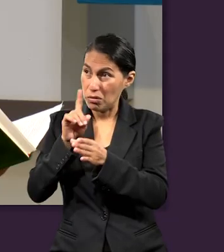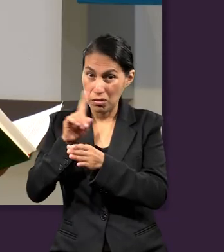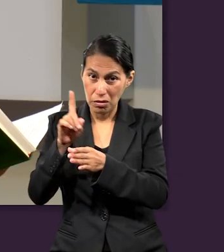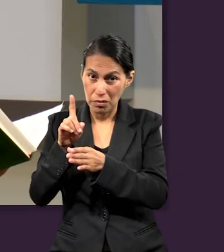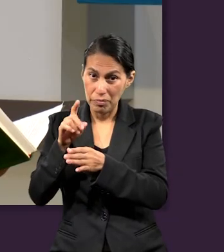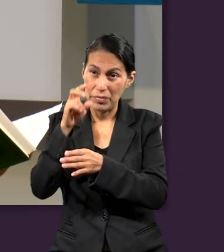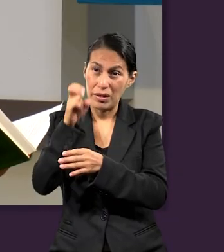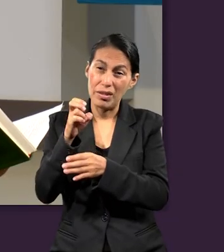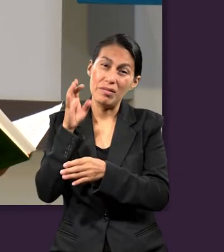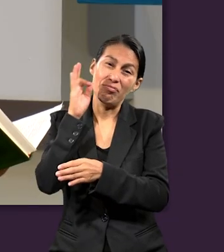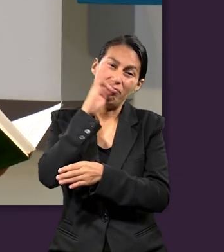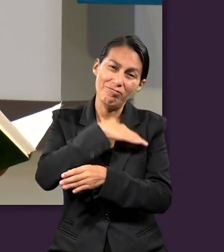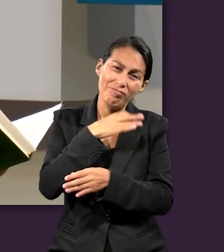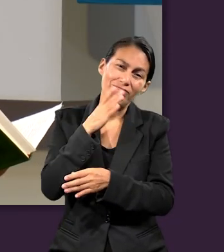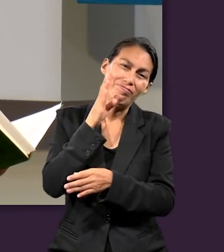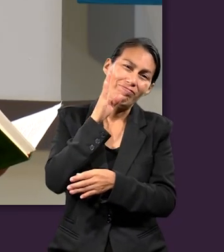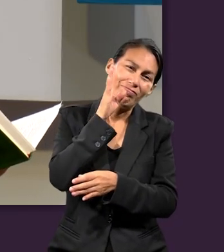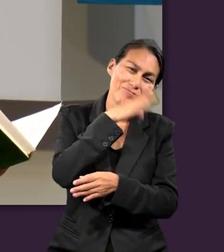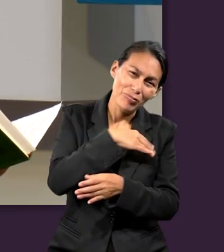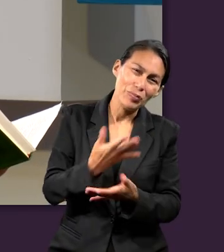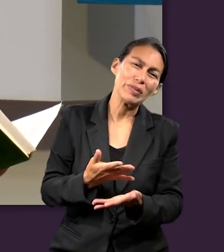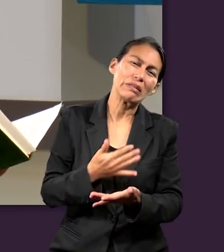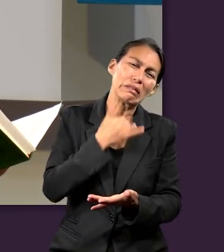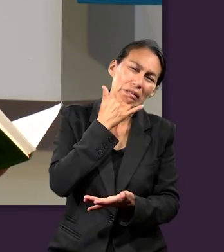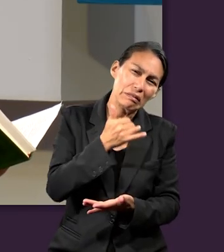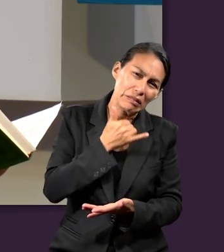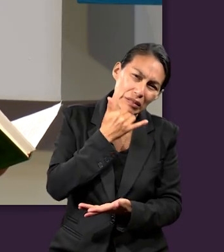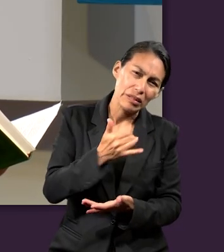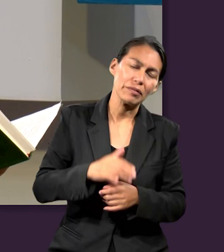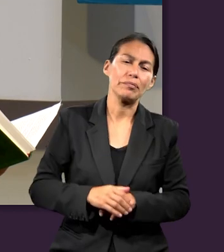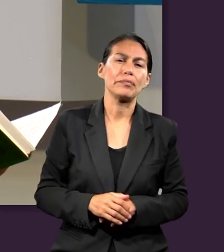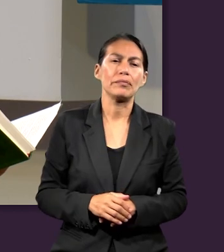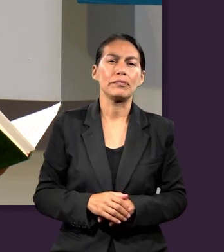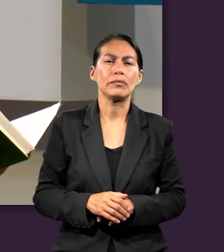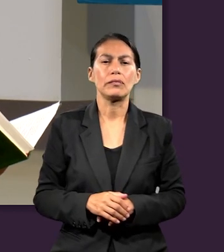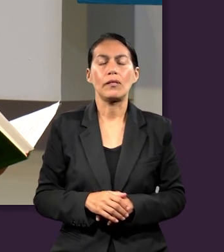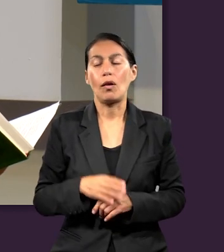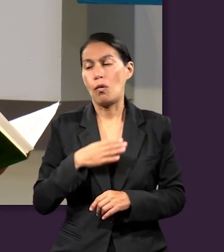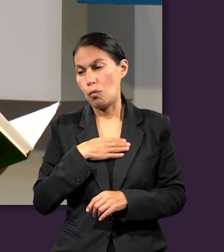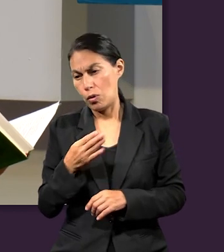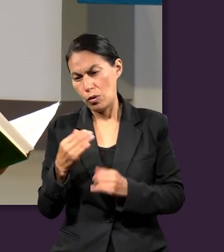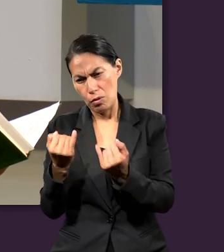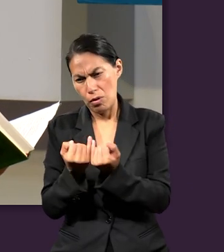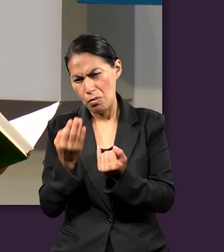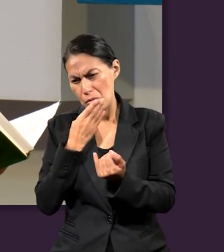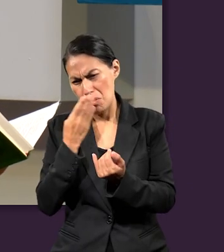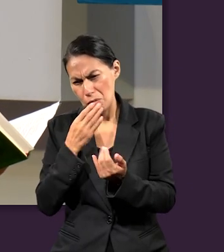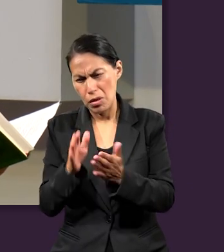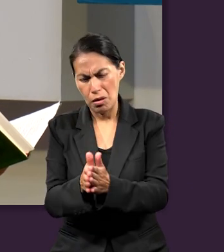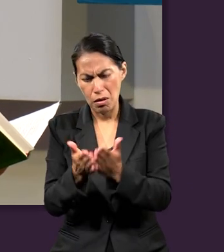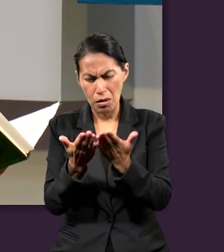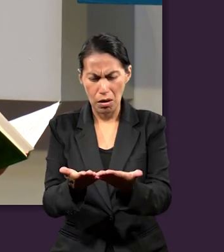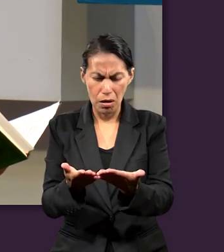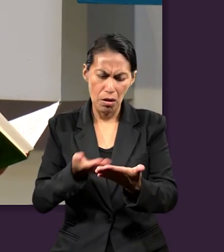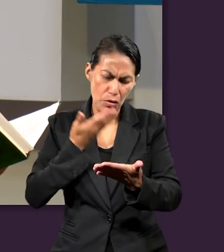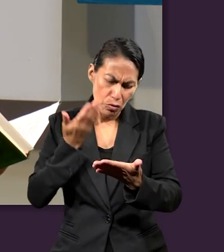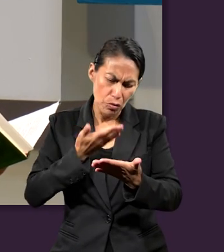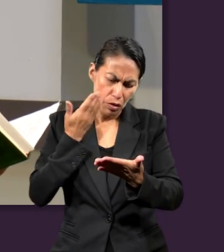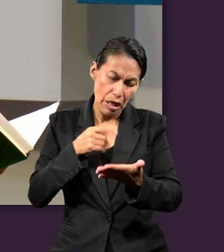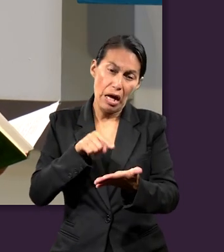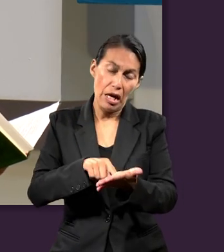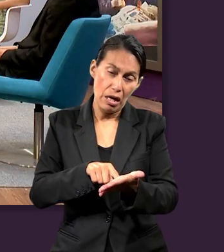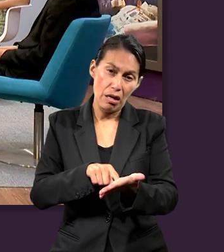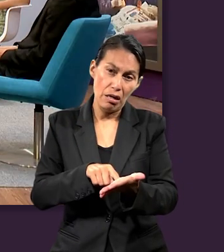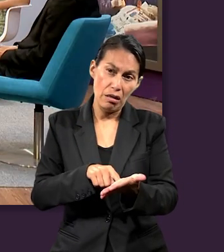y un encuentro Jonathan con la Biblia Así es que es donde finalmente se describe el sábado se